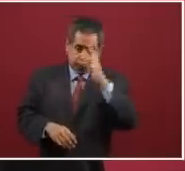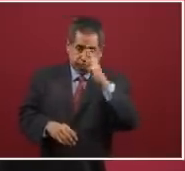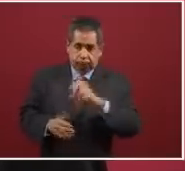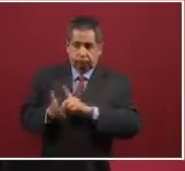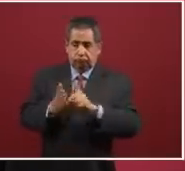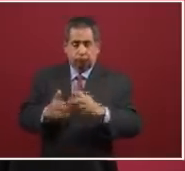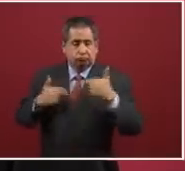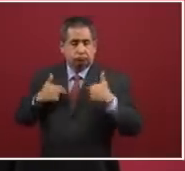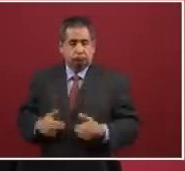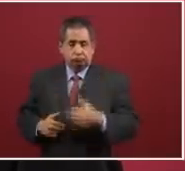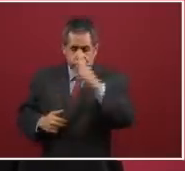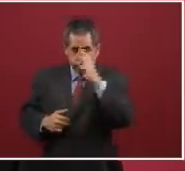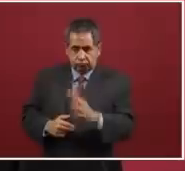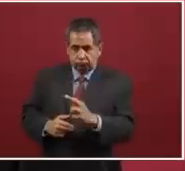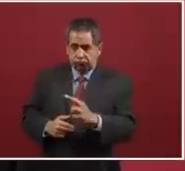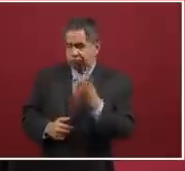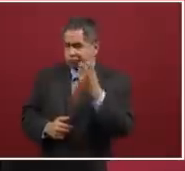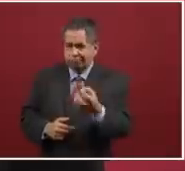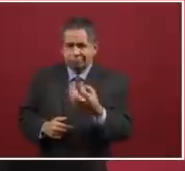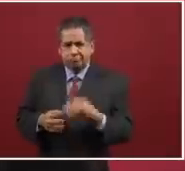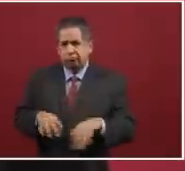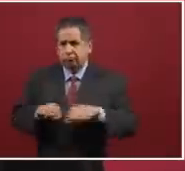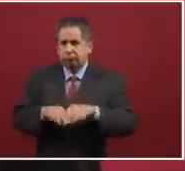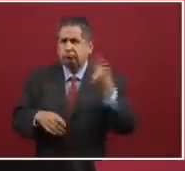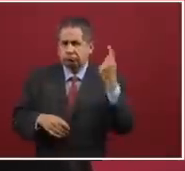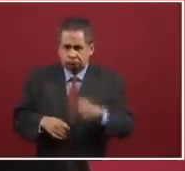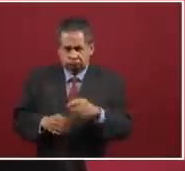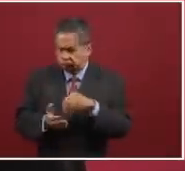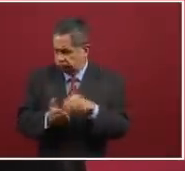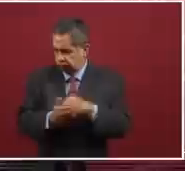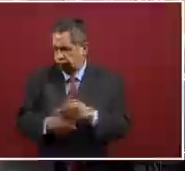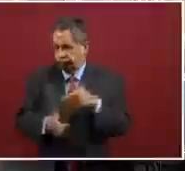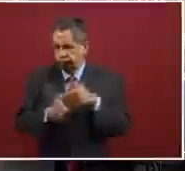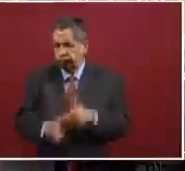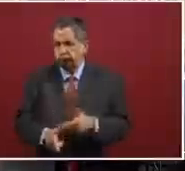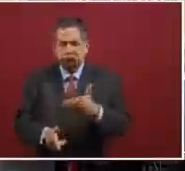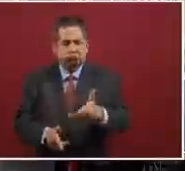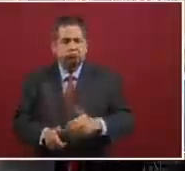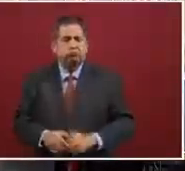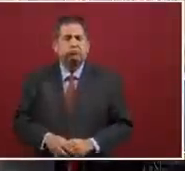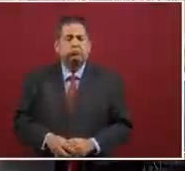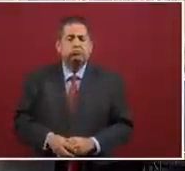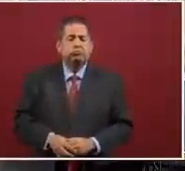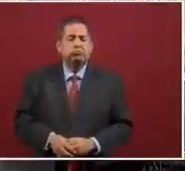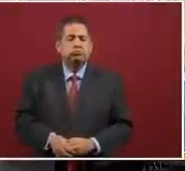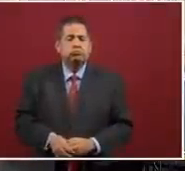derechos humanos de los migrantes, y eso va a continuar así.